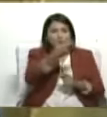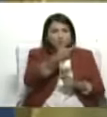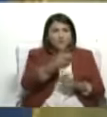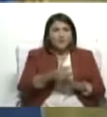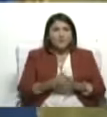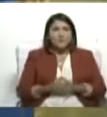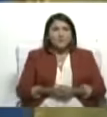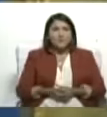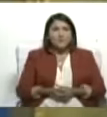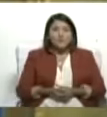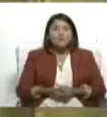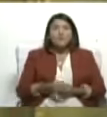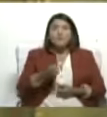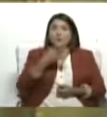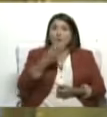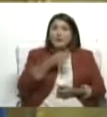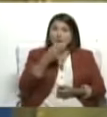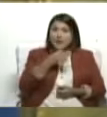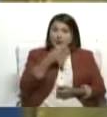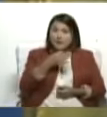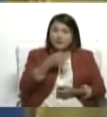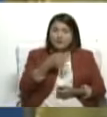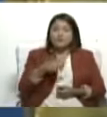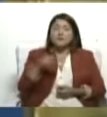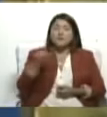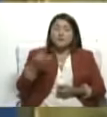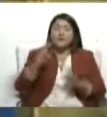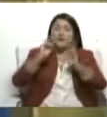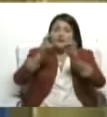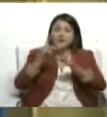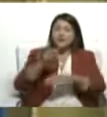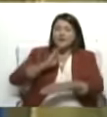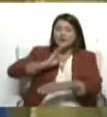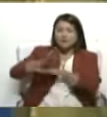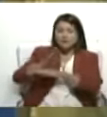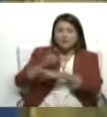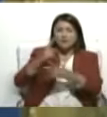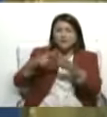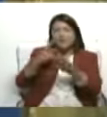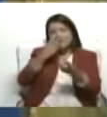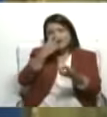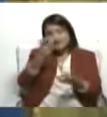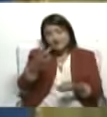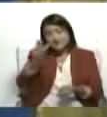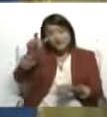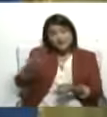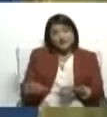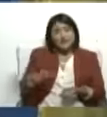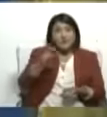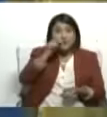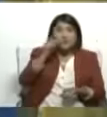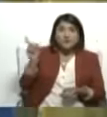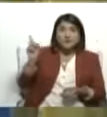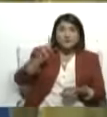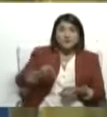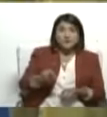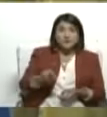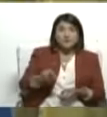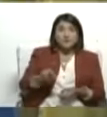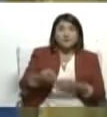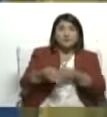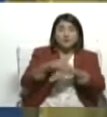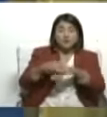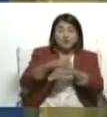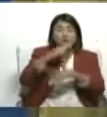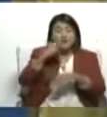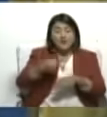tardes. Canciller, a propósito del tema de las sanciones y a propósito de la visita que refería en principio del ministro ruso en